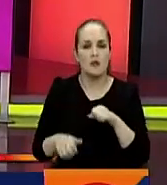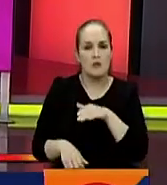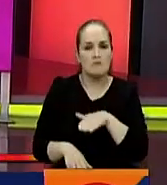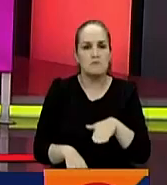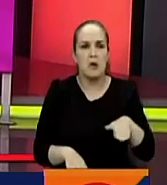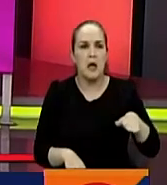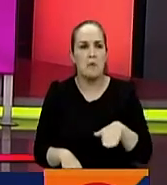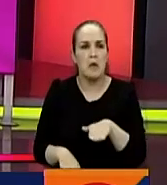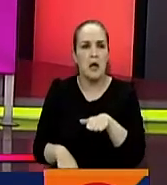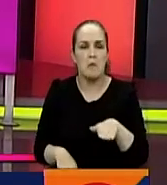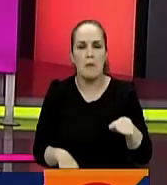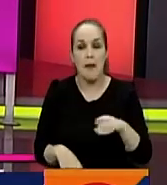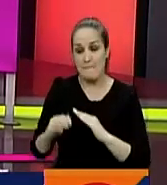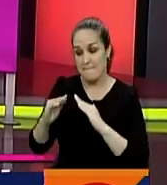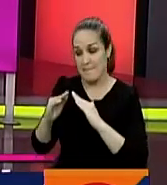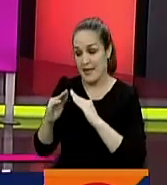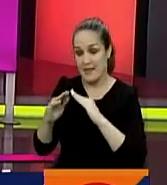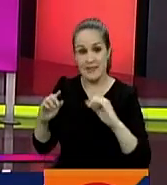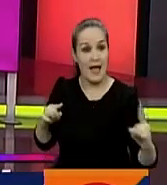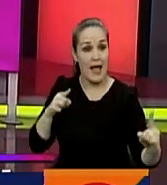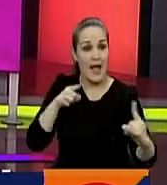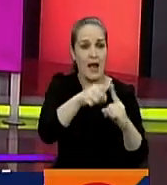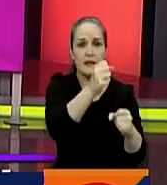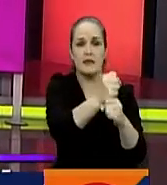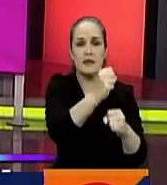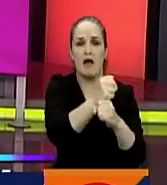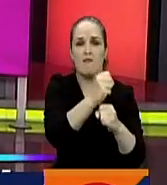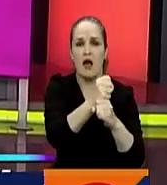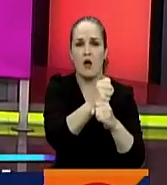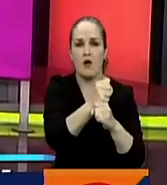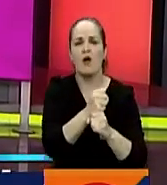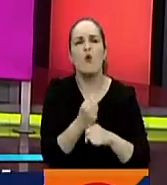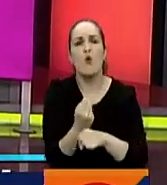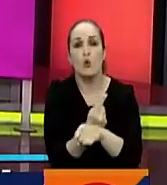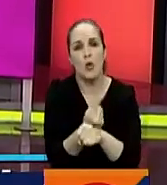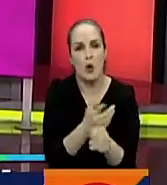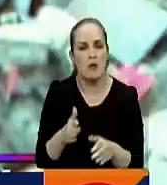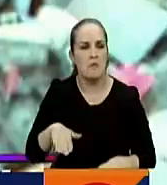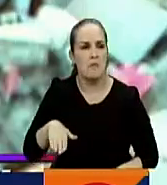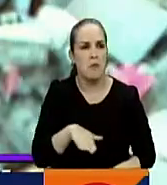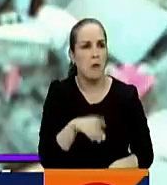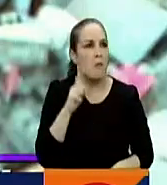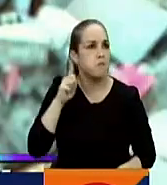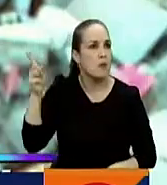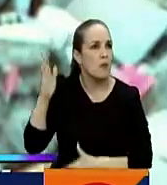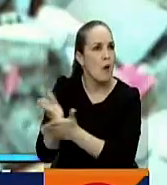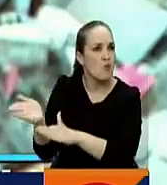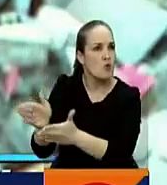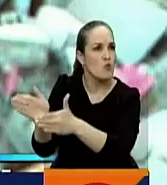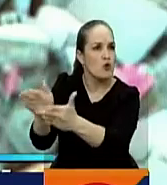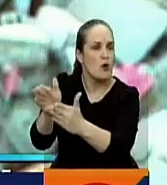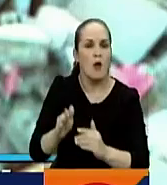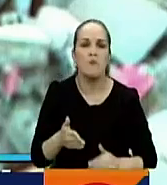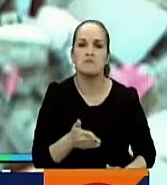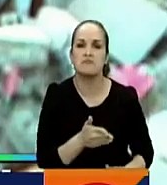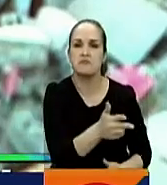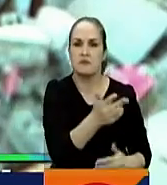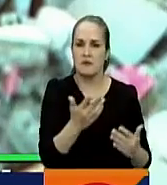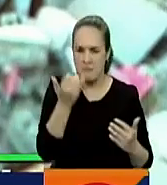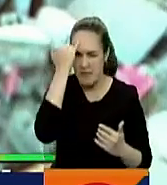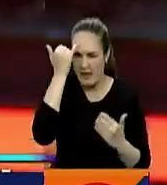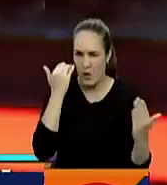desde su casa al trabajo, 4 niños palestinos son asesinados. Noches de Opinión con Mauricio